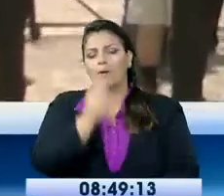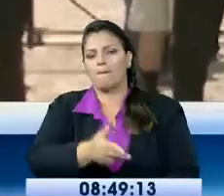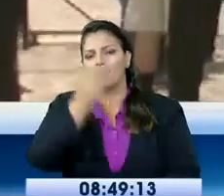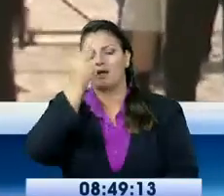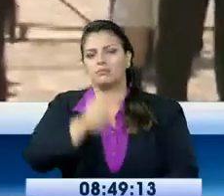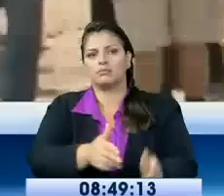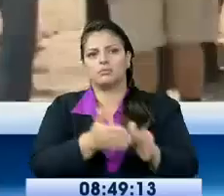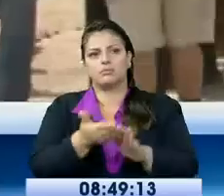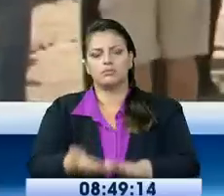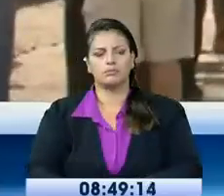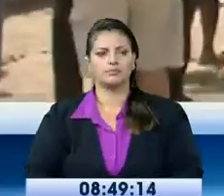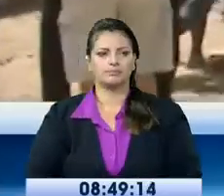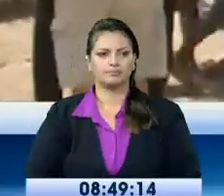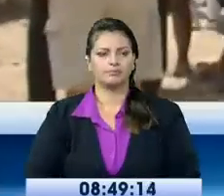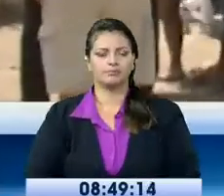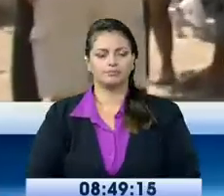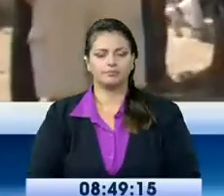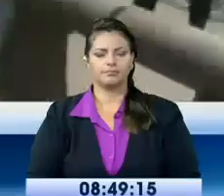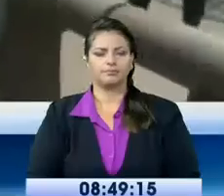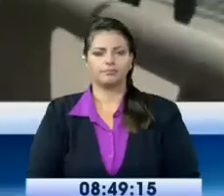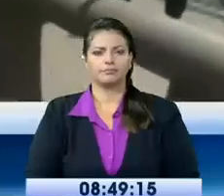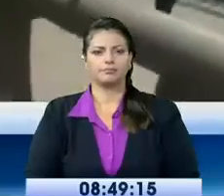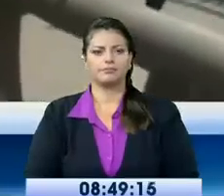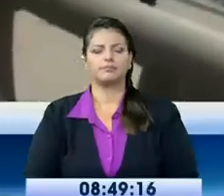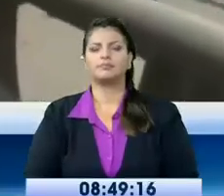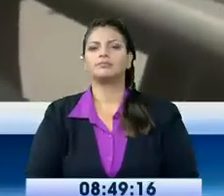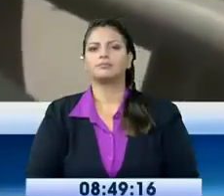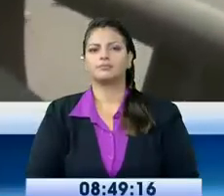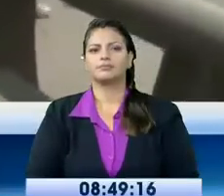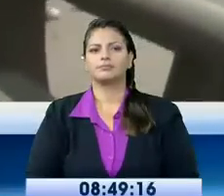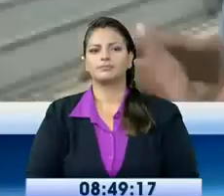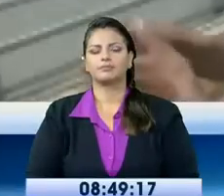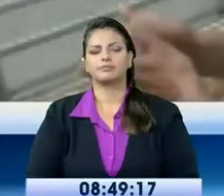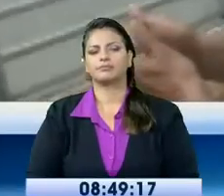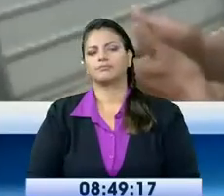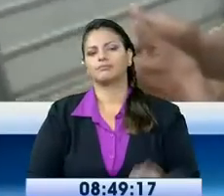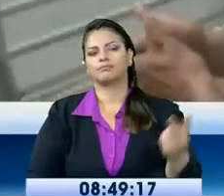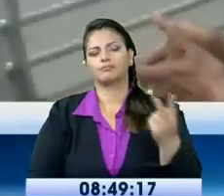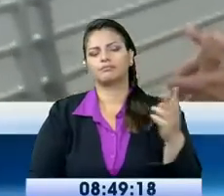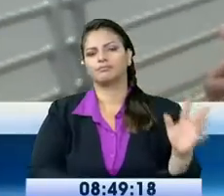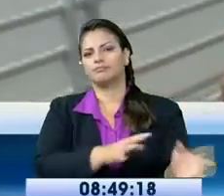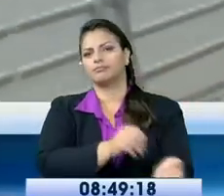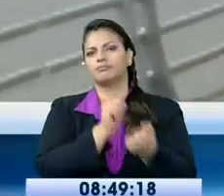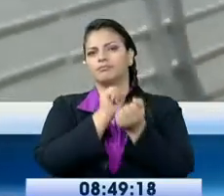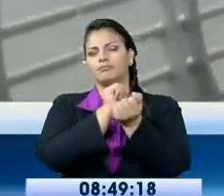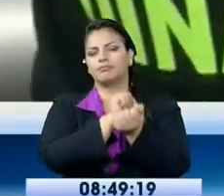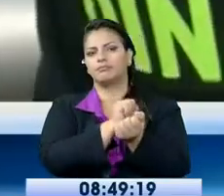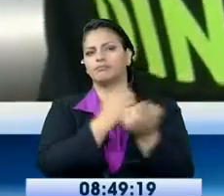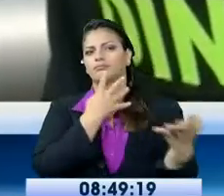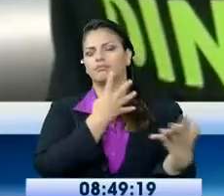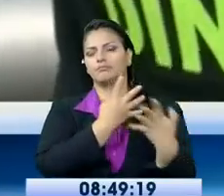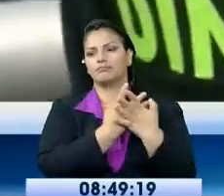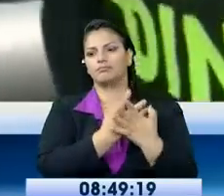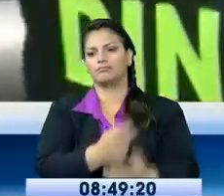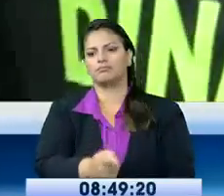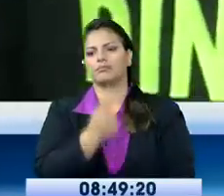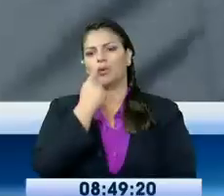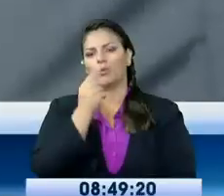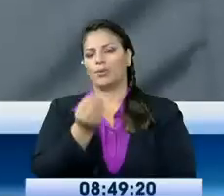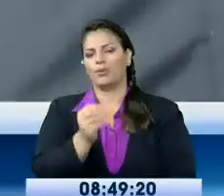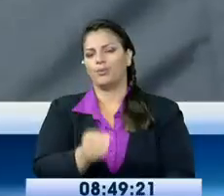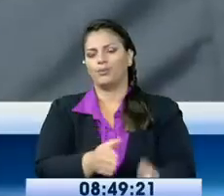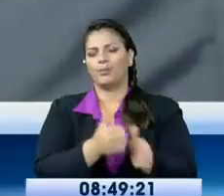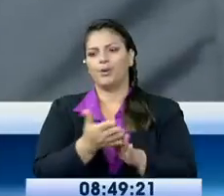dos adolescentes que permanecen en el retén policial de Bahía de Caracas, mientras que el cadáver fue trasladado hasta la morgue de Manta.